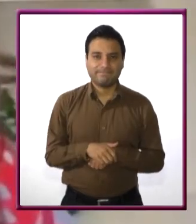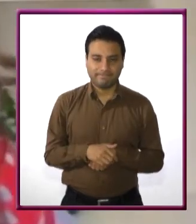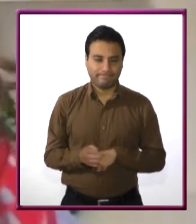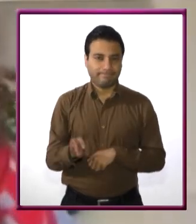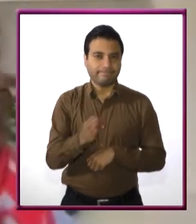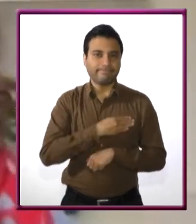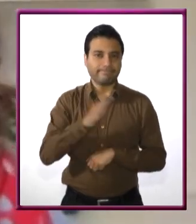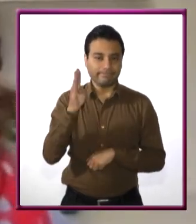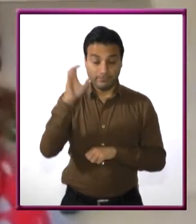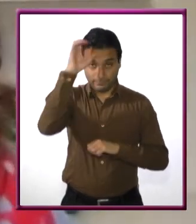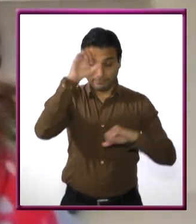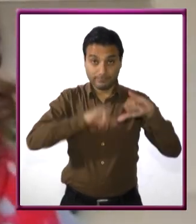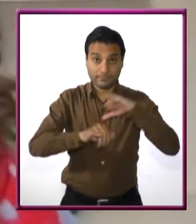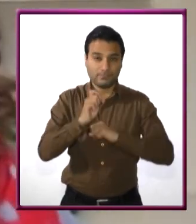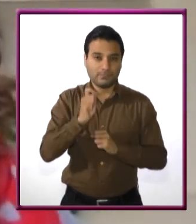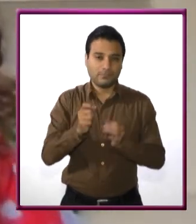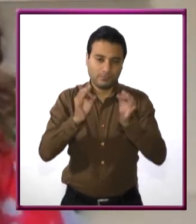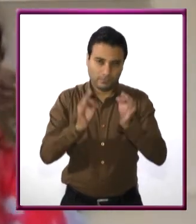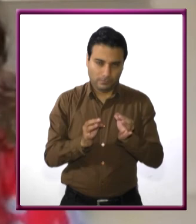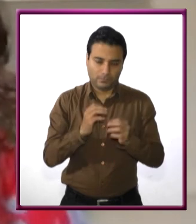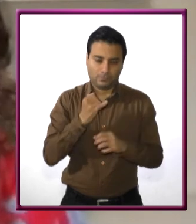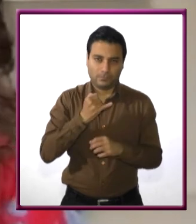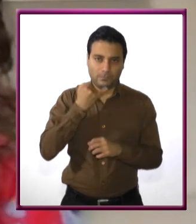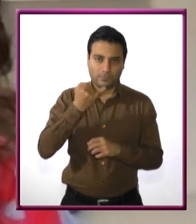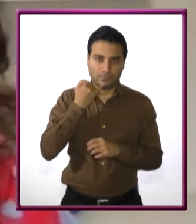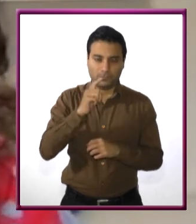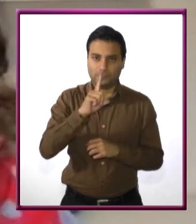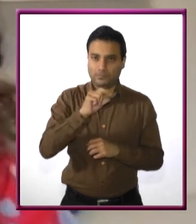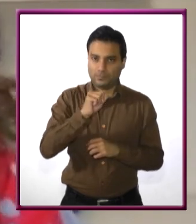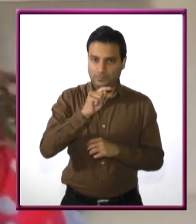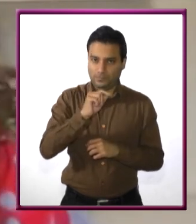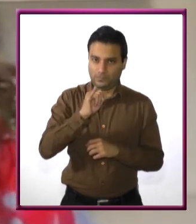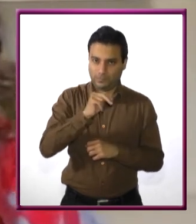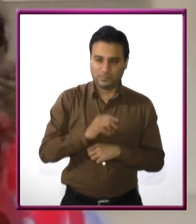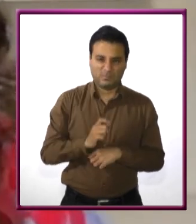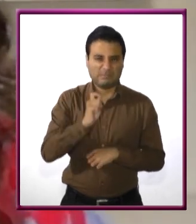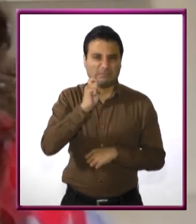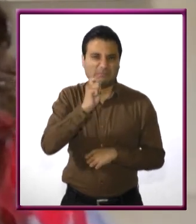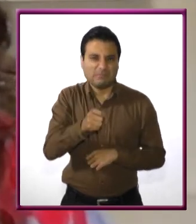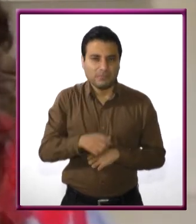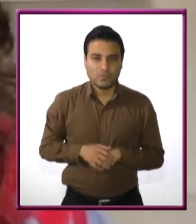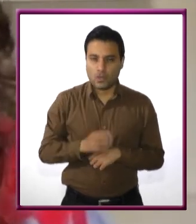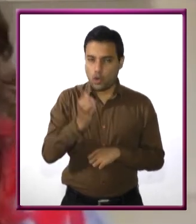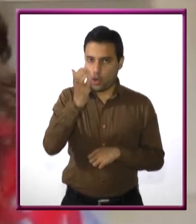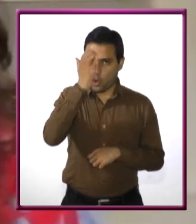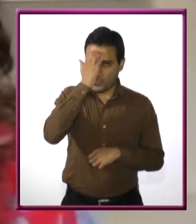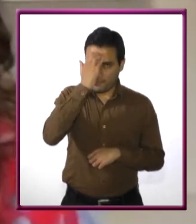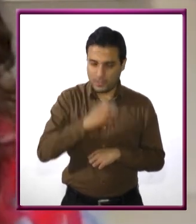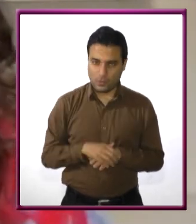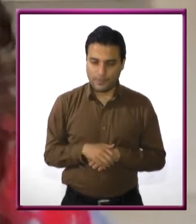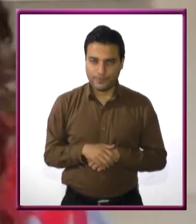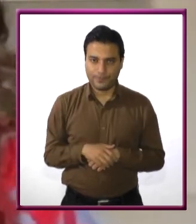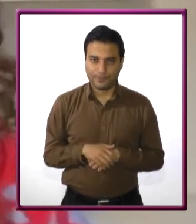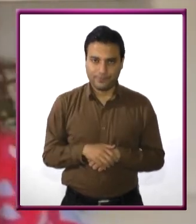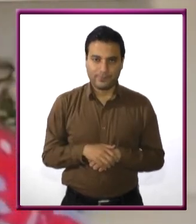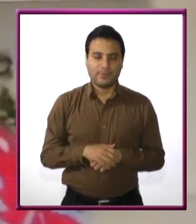Bueno, ciencia viene del latín, scientia, y significa